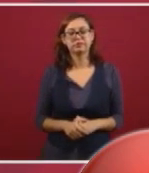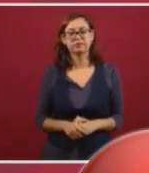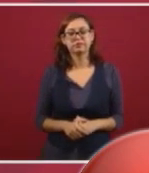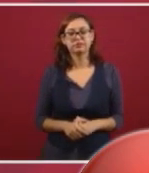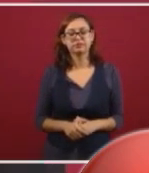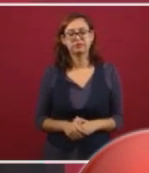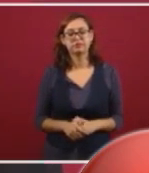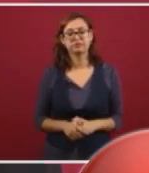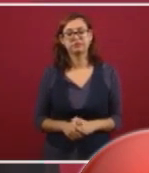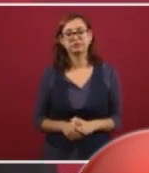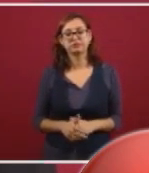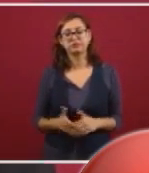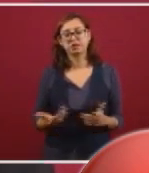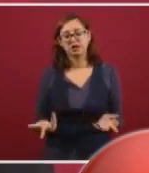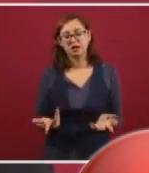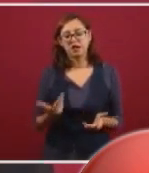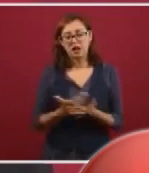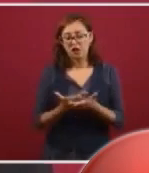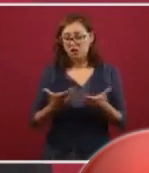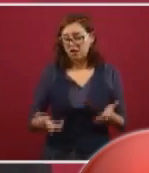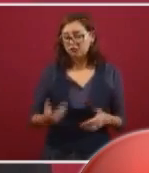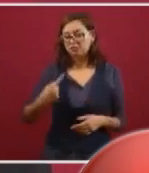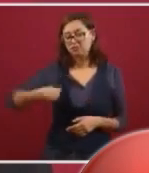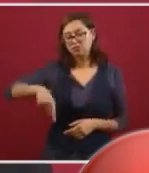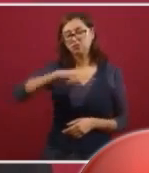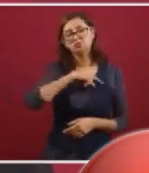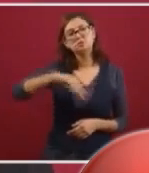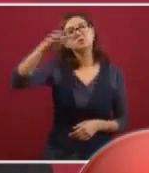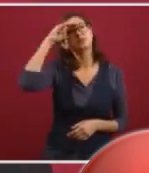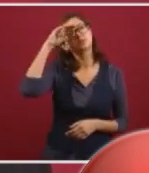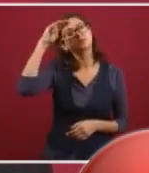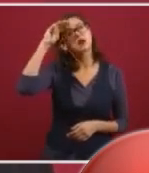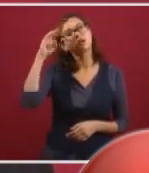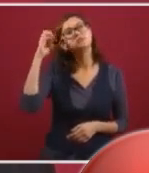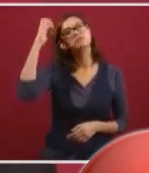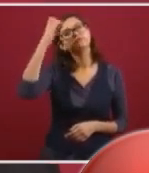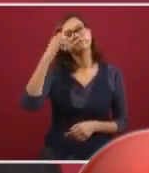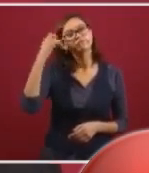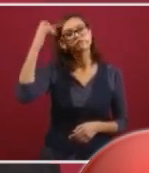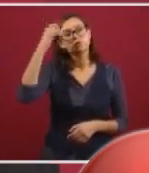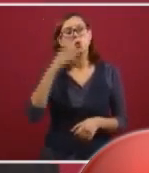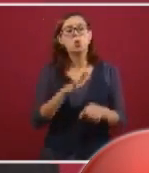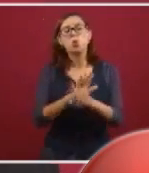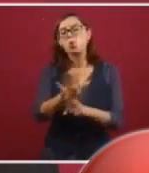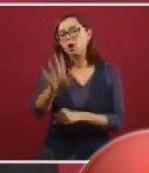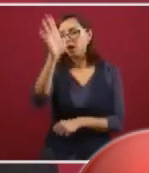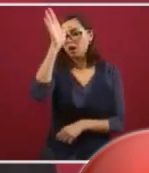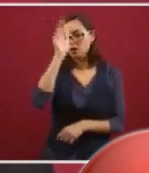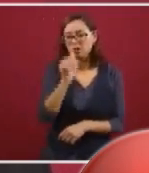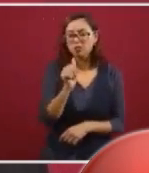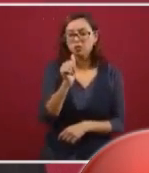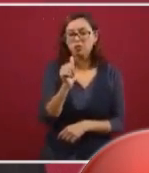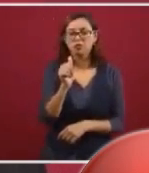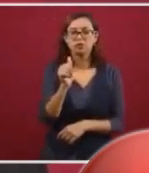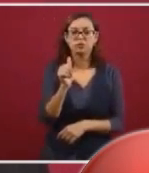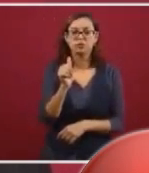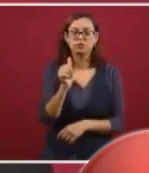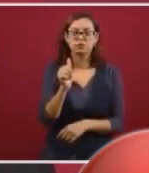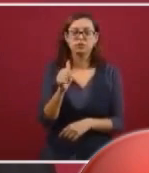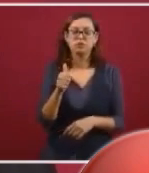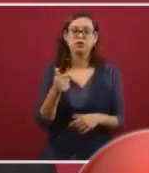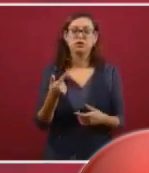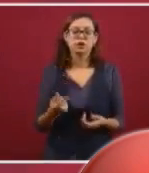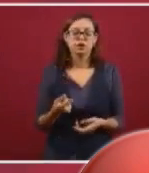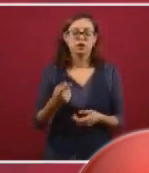en la reflexión, en el análisis, se acordó que los que